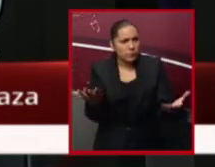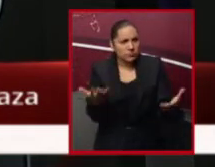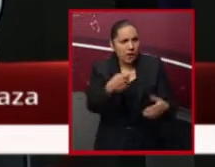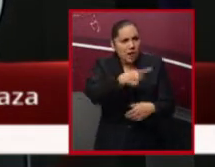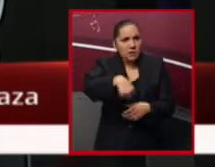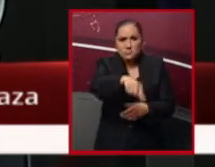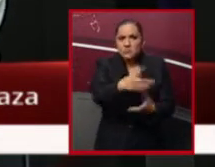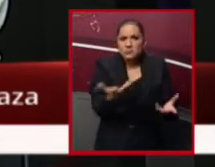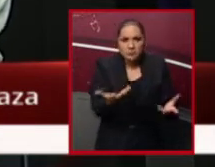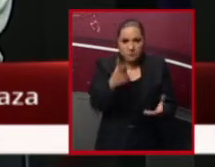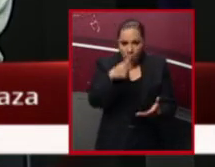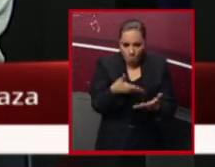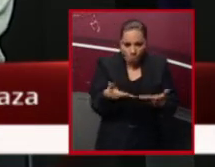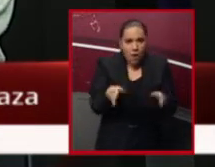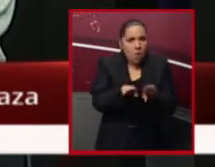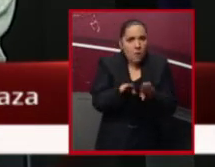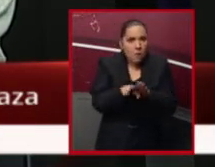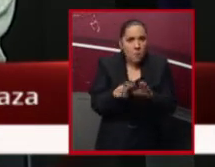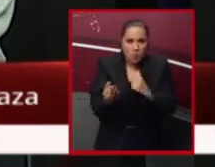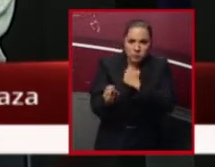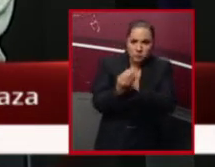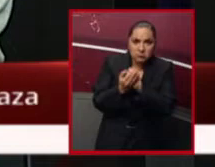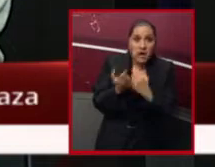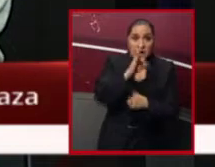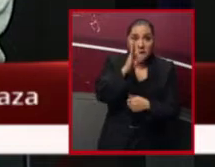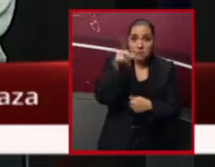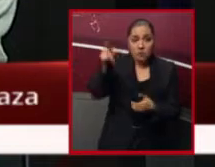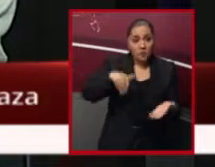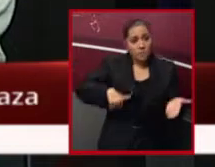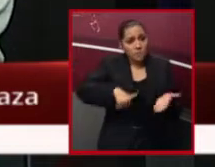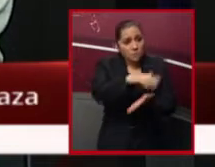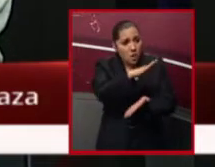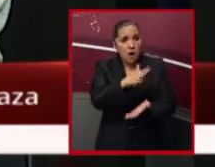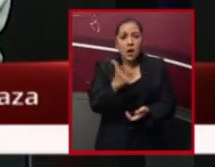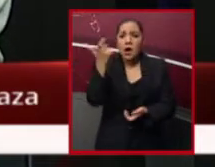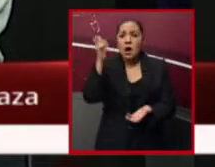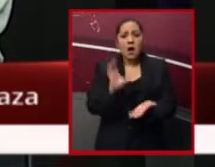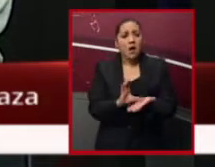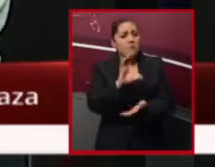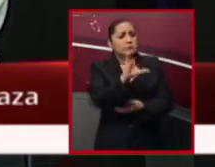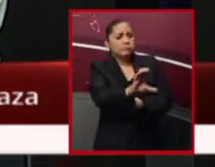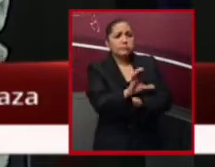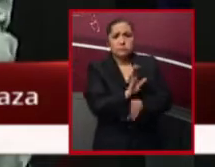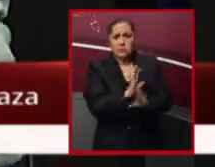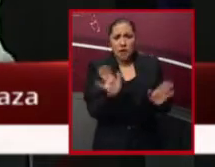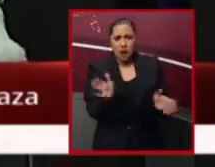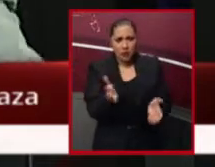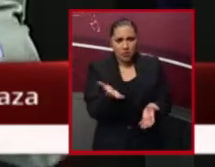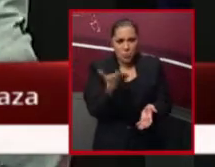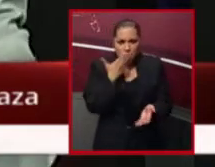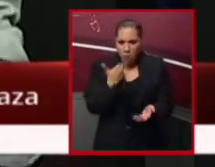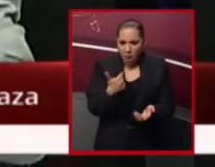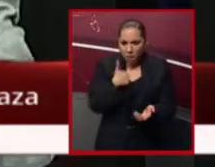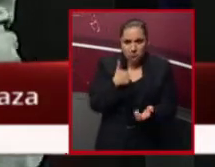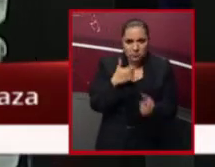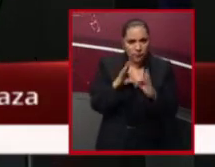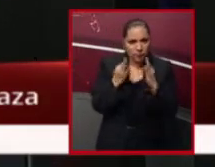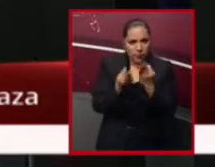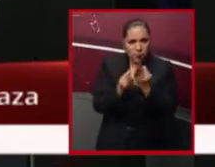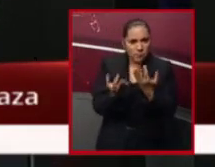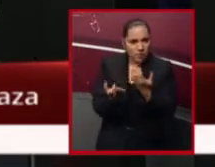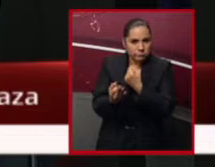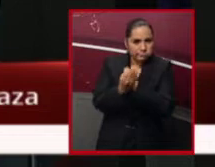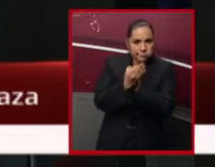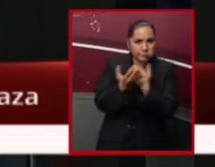de defenderse si lo despiden a uno mediante una indemnización o lo corren a uno en el momento en que